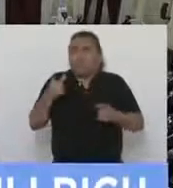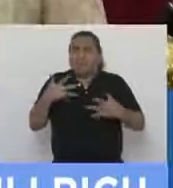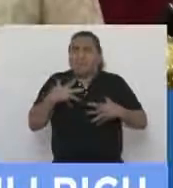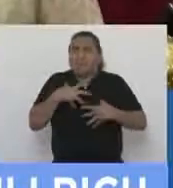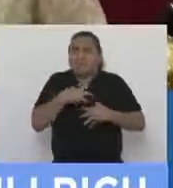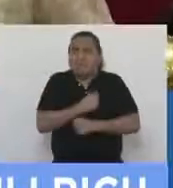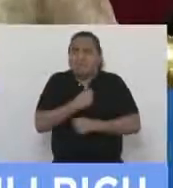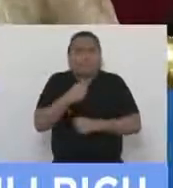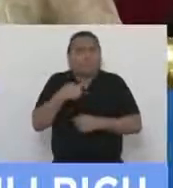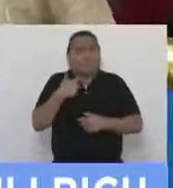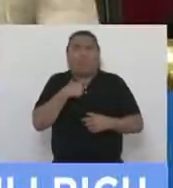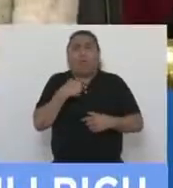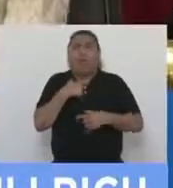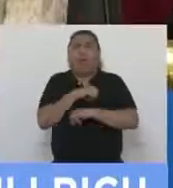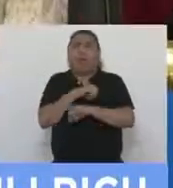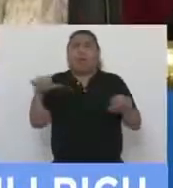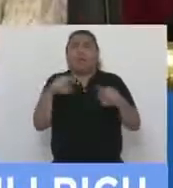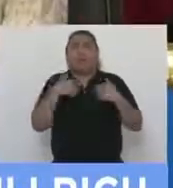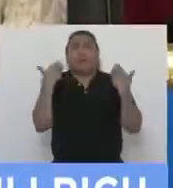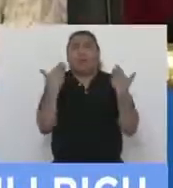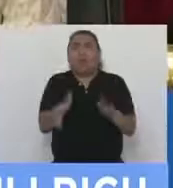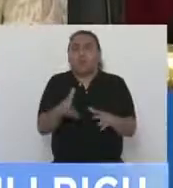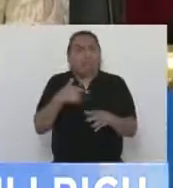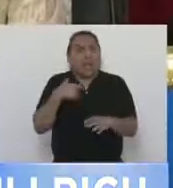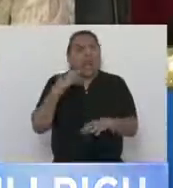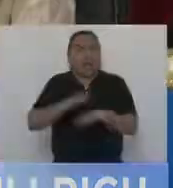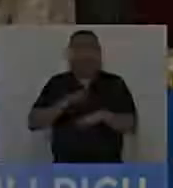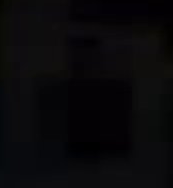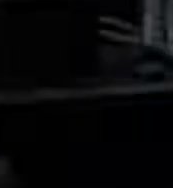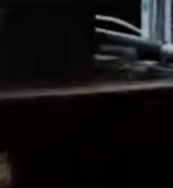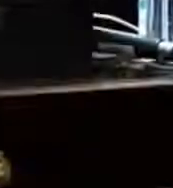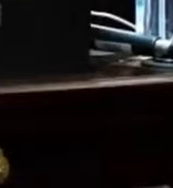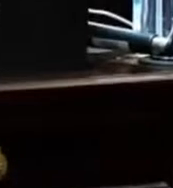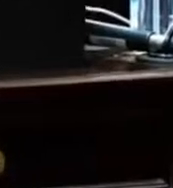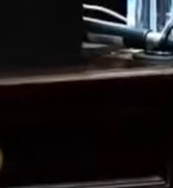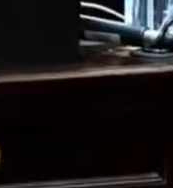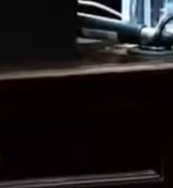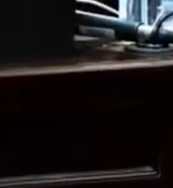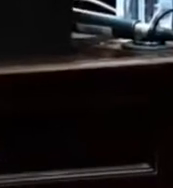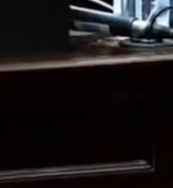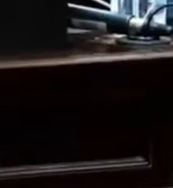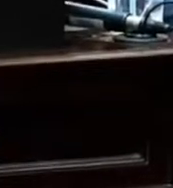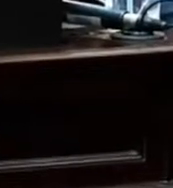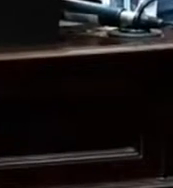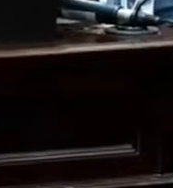quiero anunciar mi renuncia al cargo de senador por la provincia de Buenos Aires.